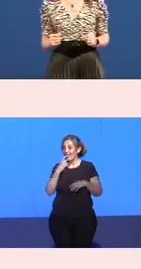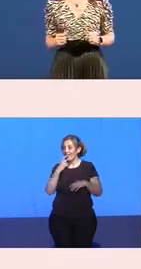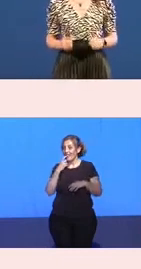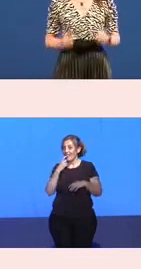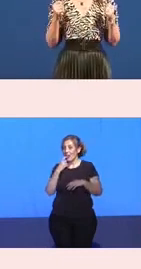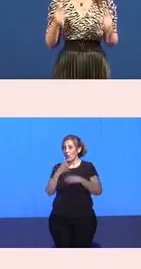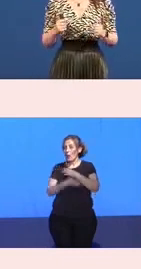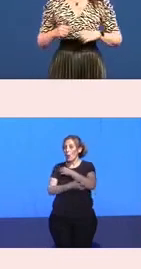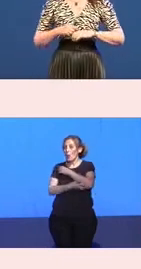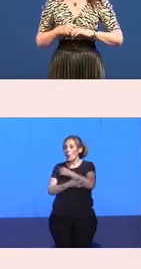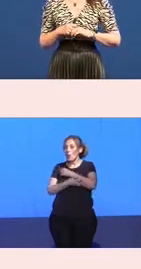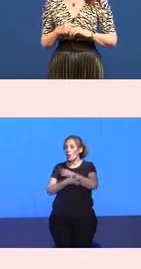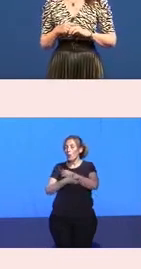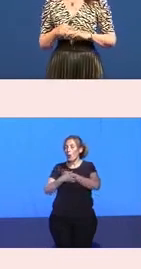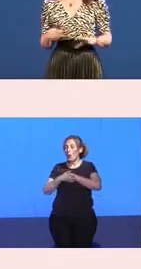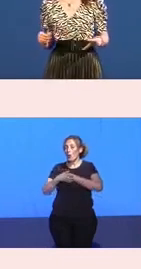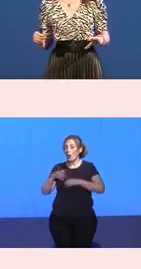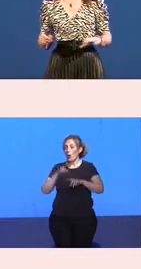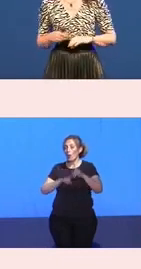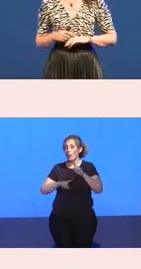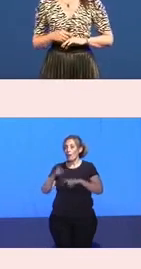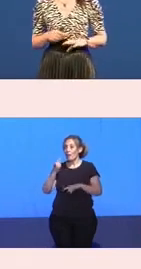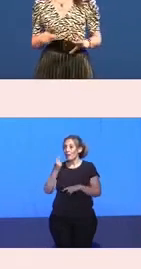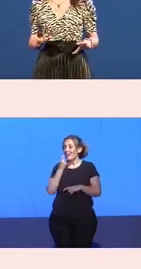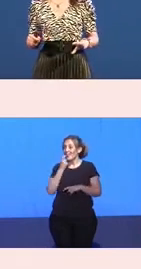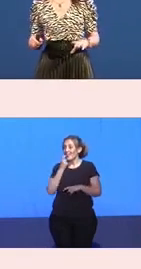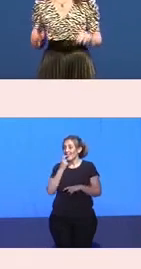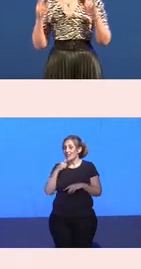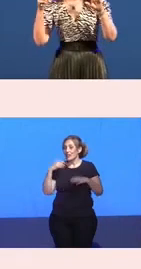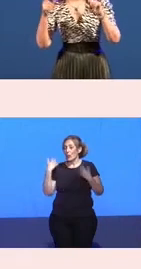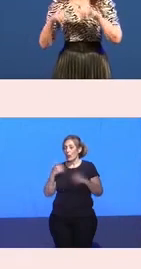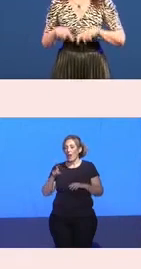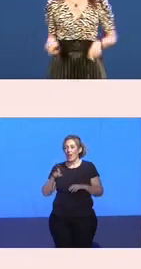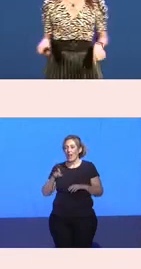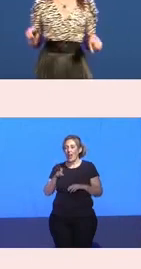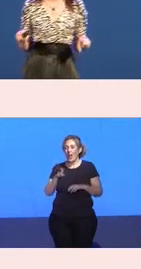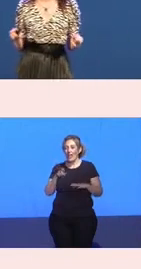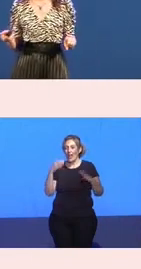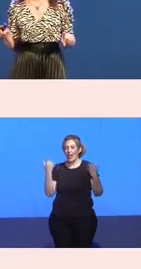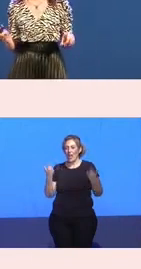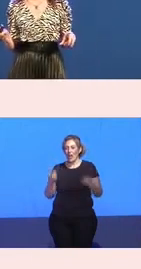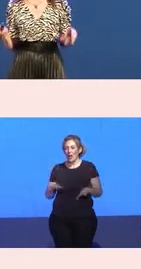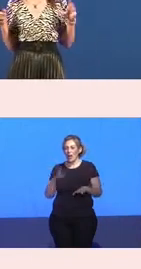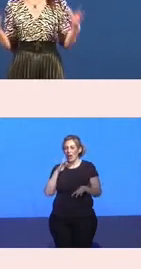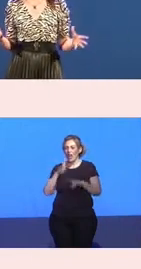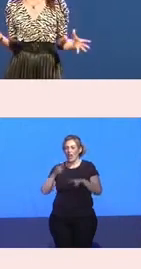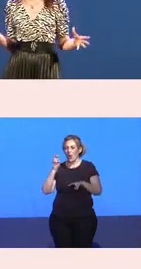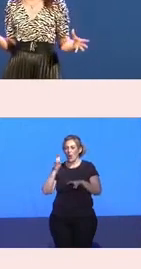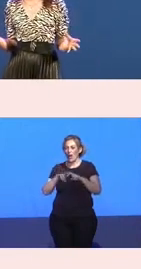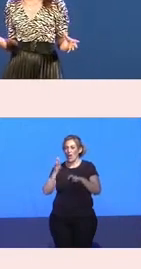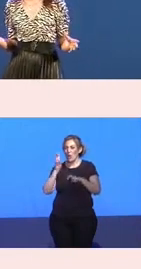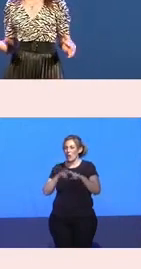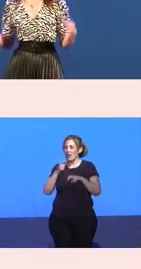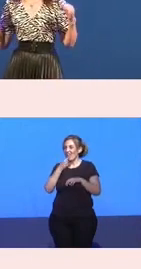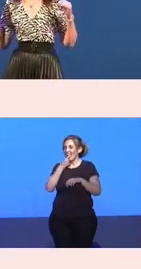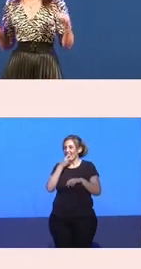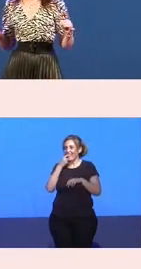mendigo tenía problemas dentales brutales multitud de caries y lo que era más raro de todo de nuevo muy